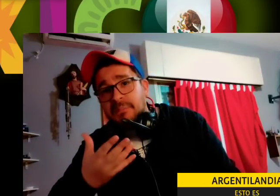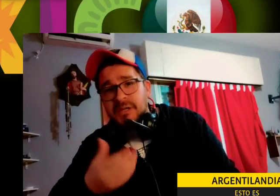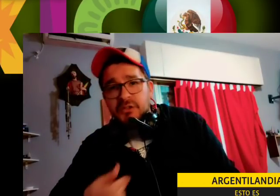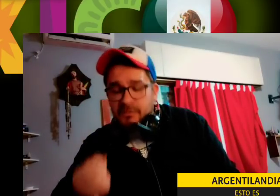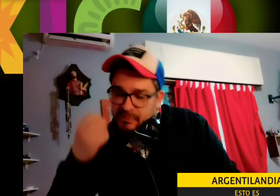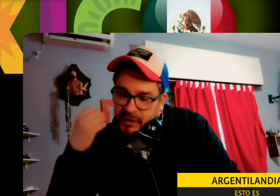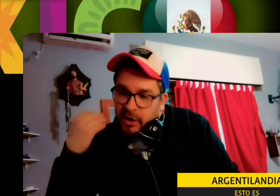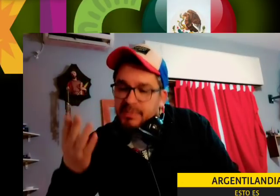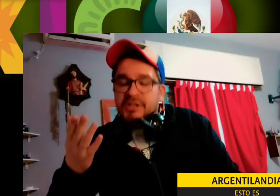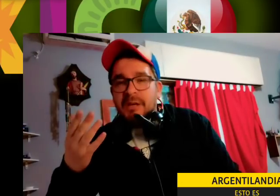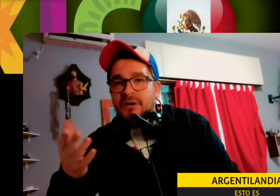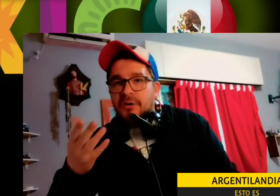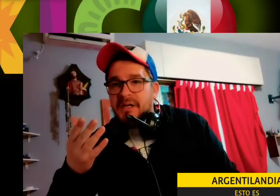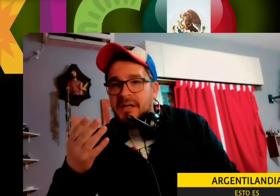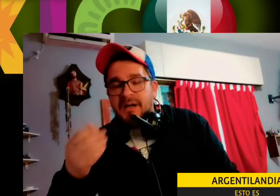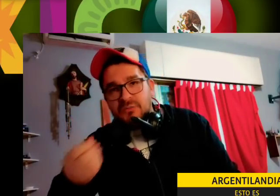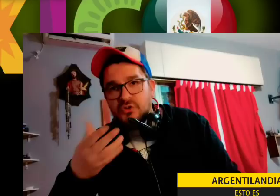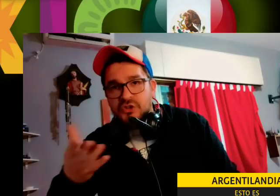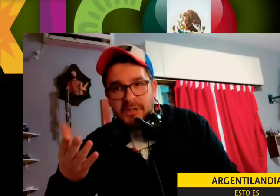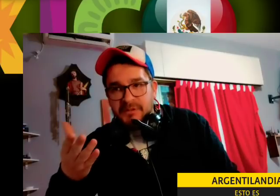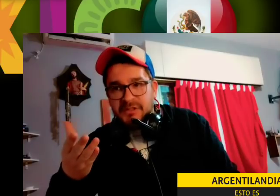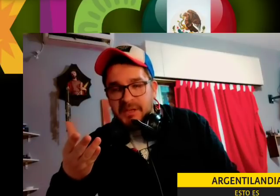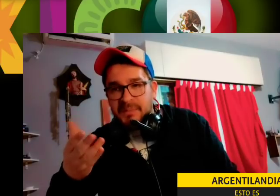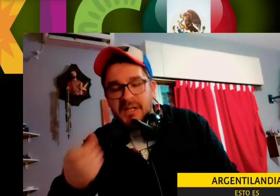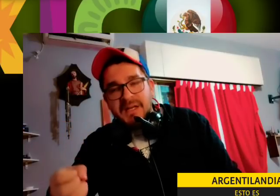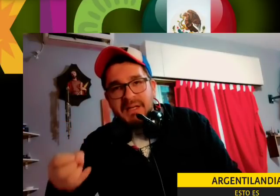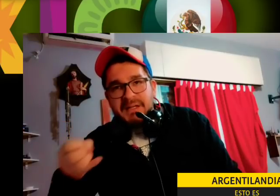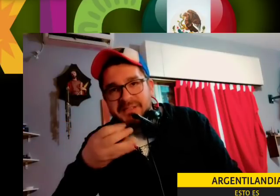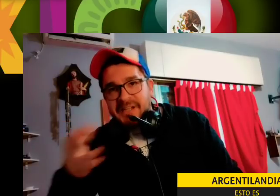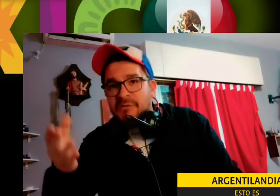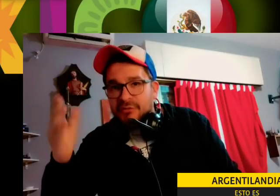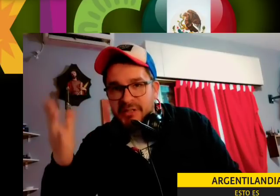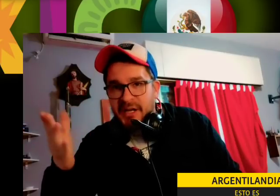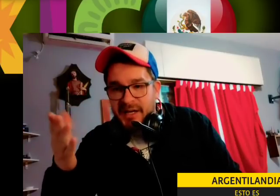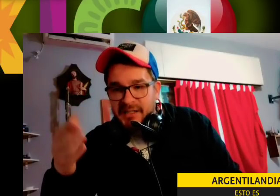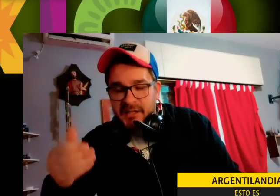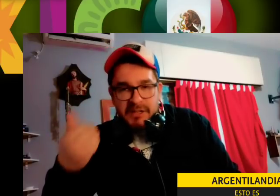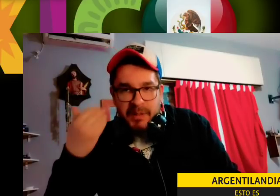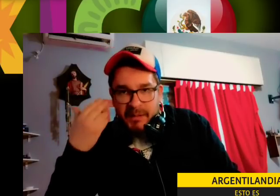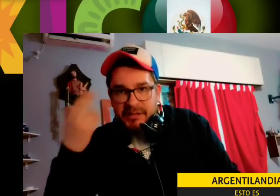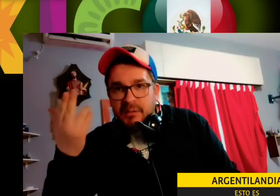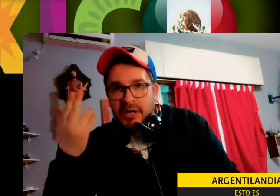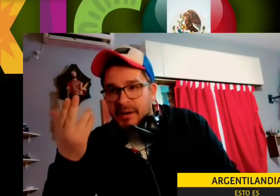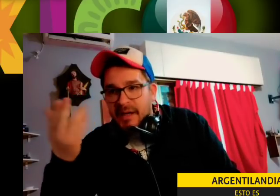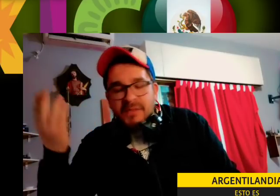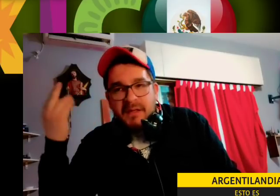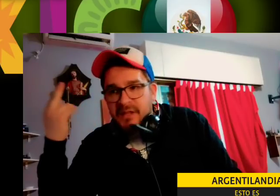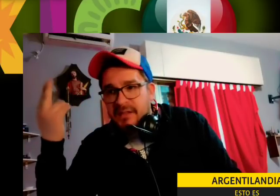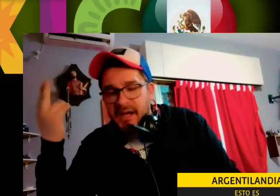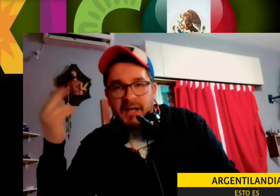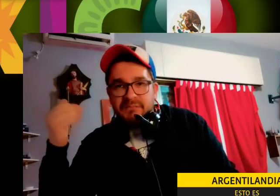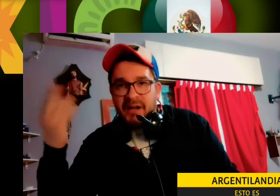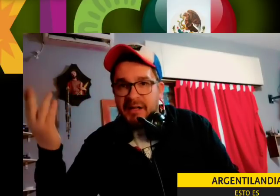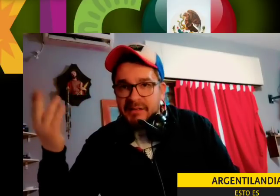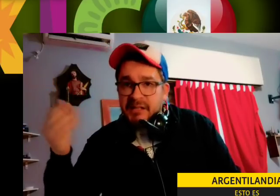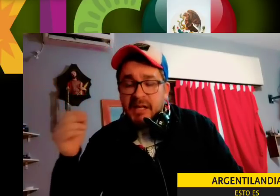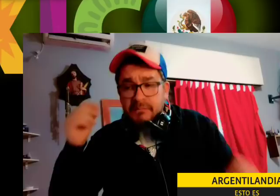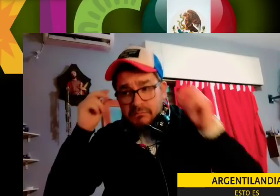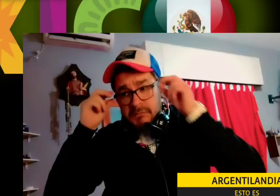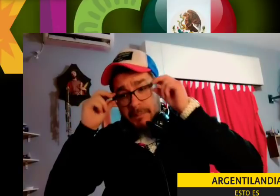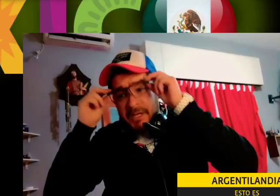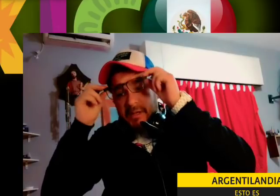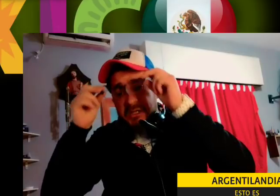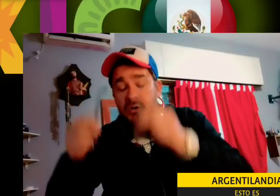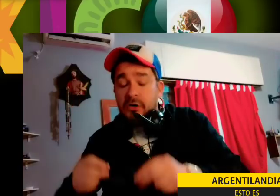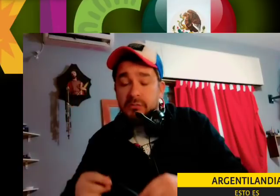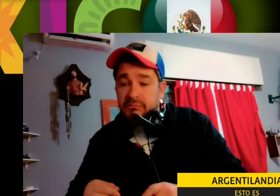digo, mis respetos. Opino de la mejor manera, con mucho respeto siempre, sin ánimo de ofender a nadie. Simplemente veo la verdad desde acá, de